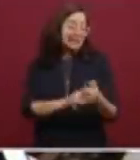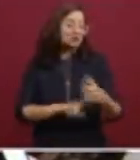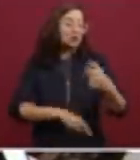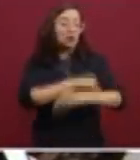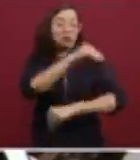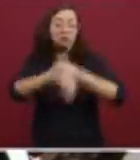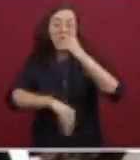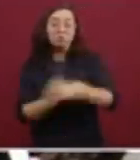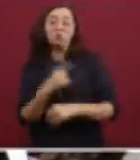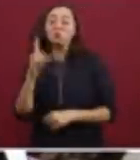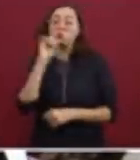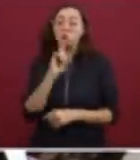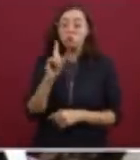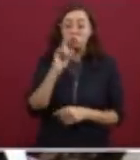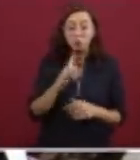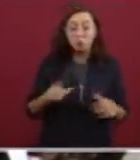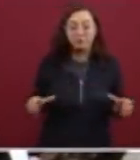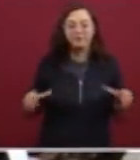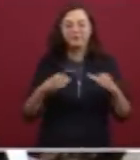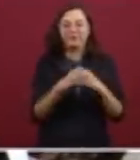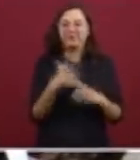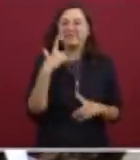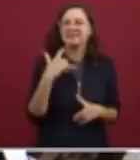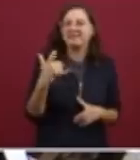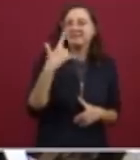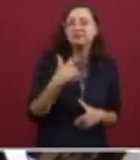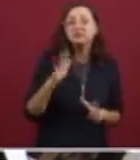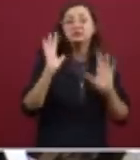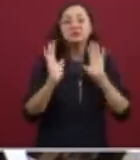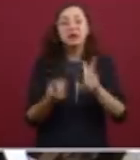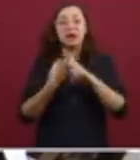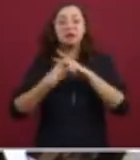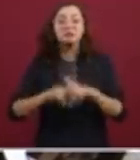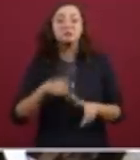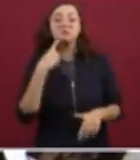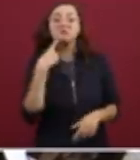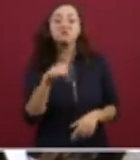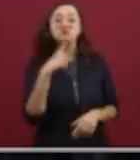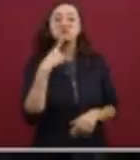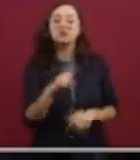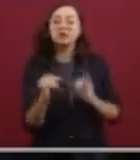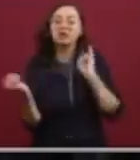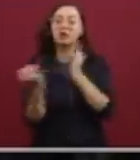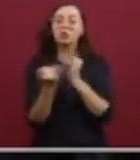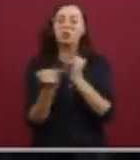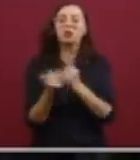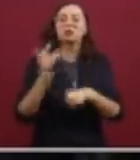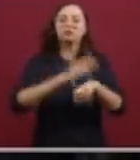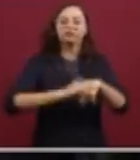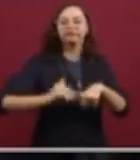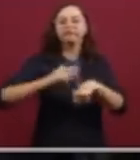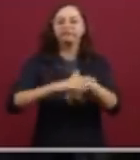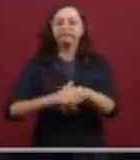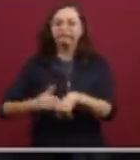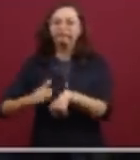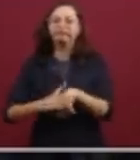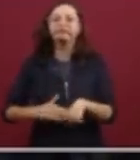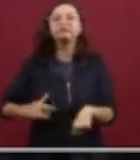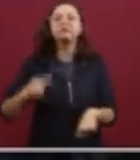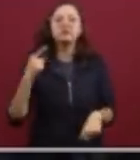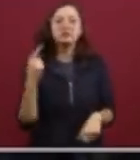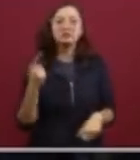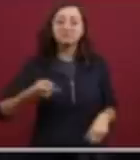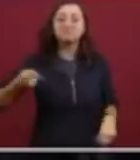las mujeres luchadoras, que además han sido denunciadas, han sido acosadas y han sido amenazadas de